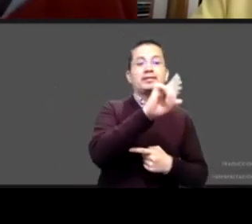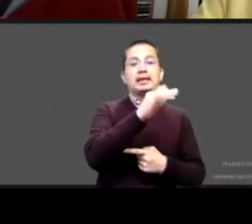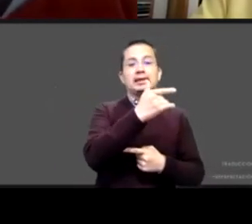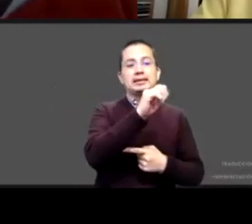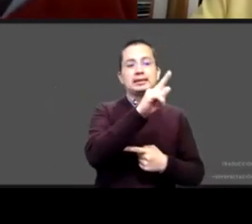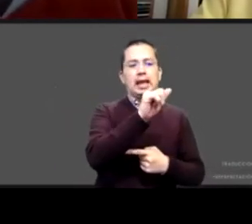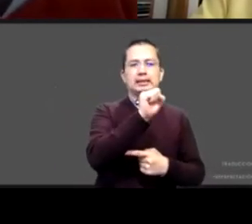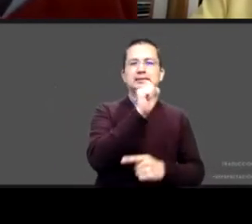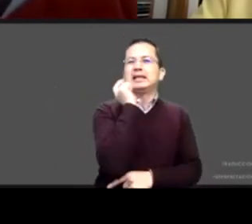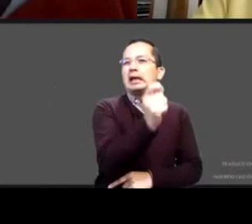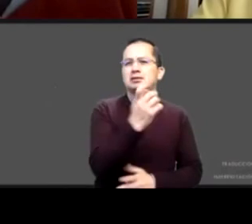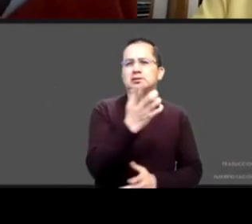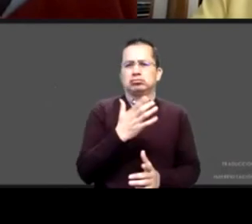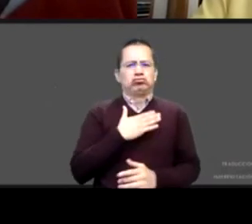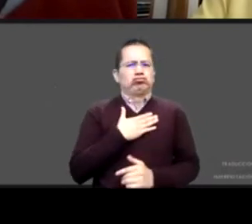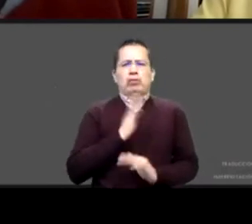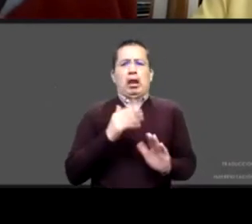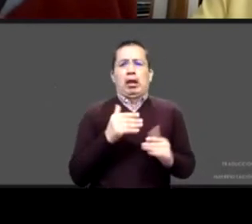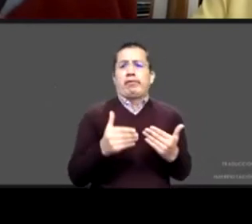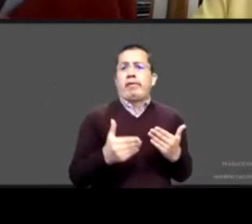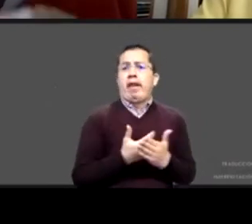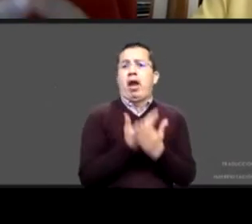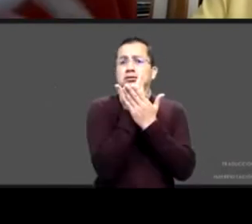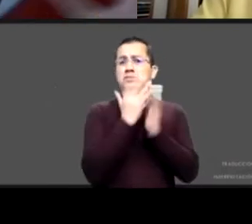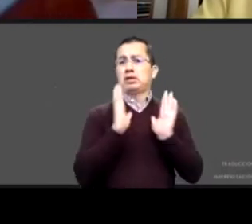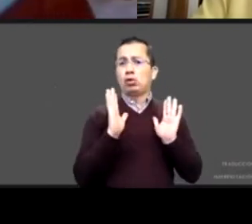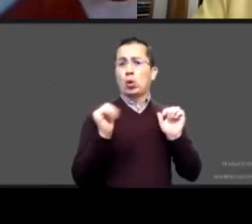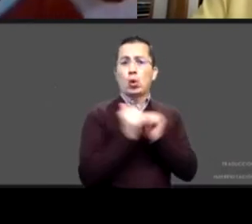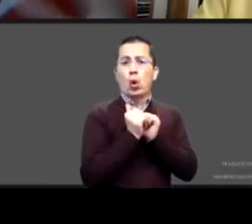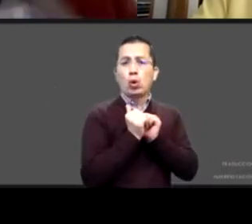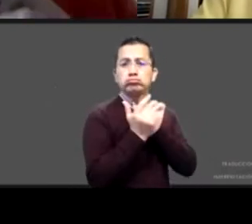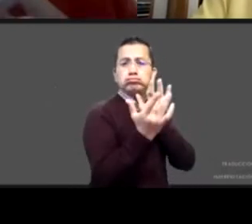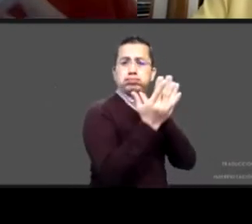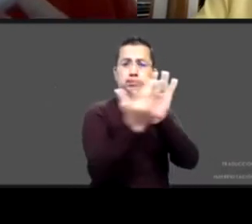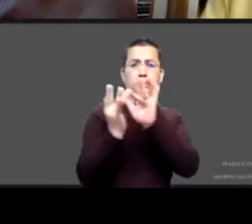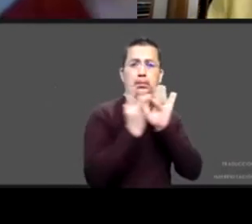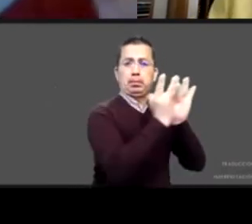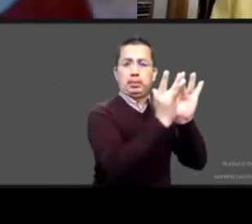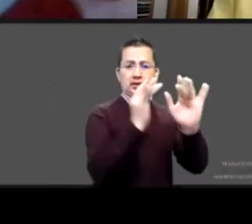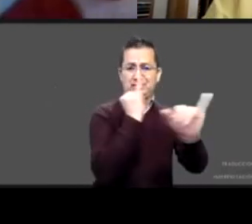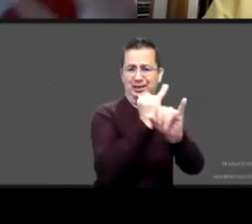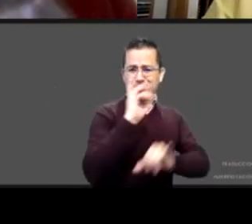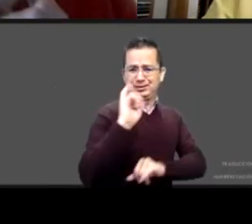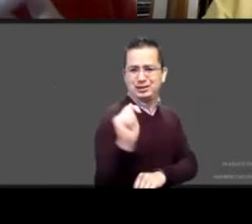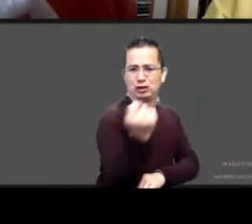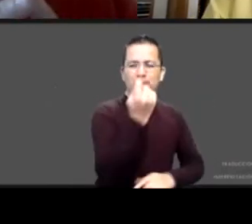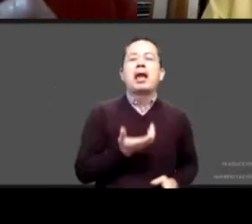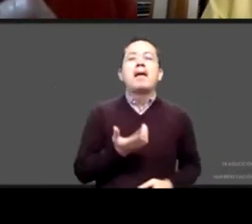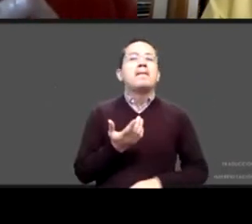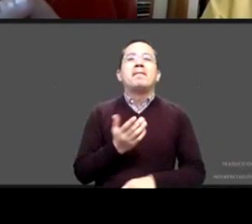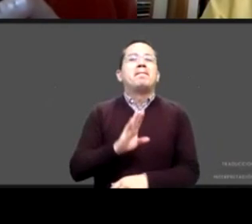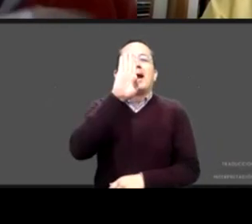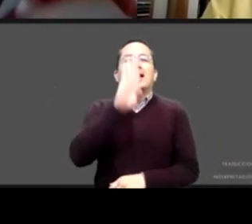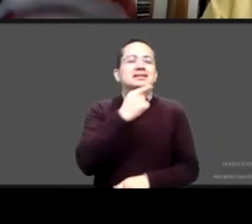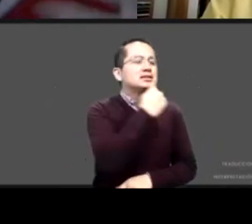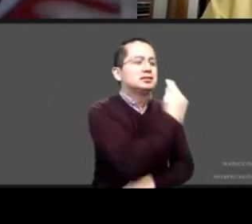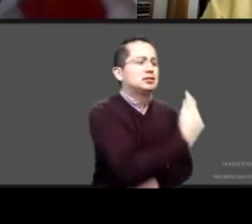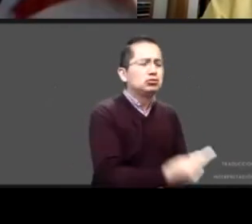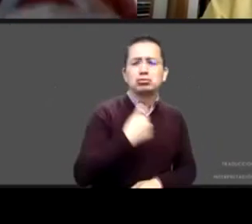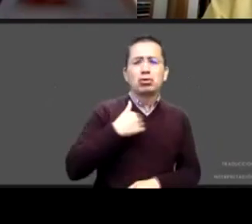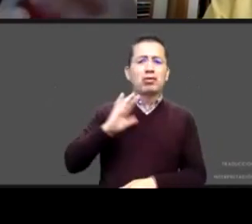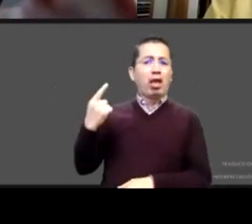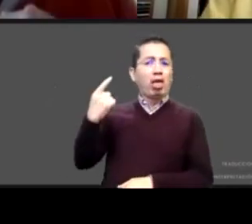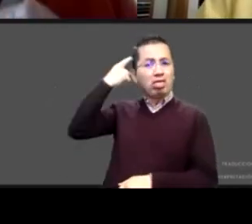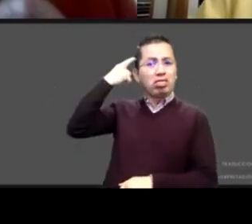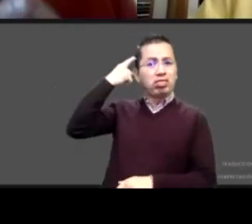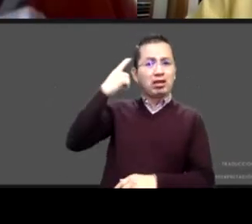la idea de que ellos nacían con un chip, nacían con un programa que los hacía